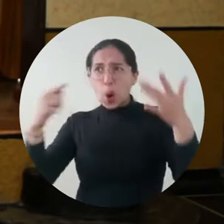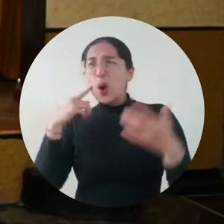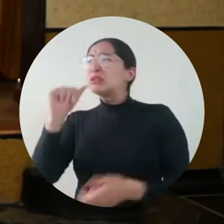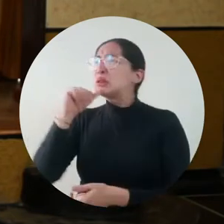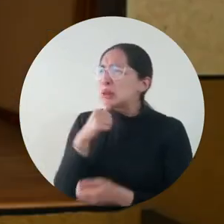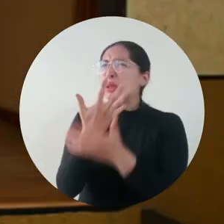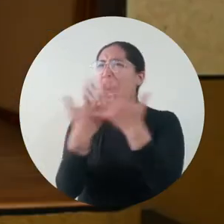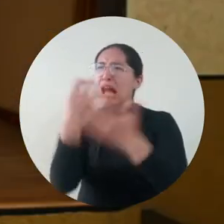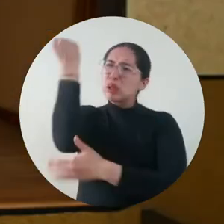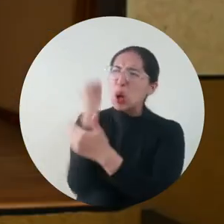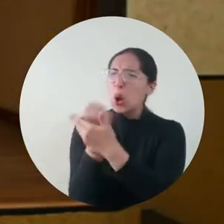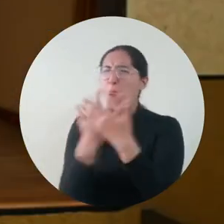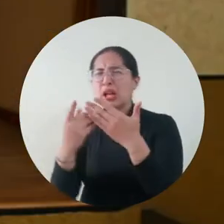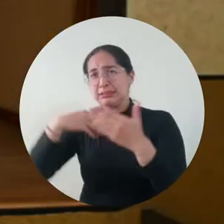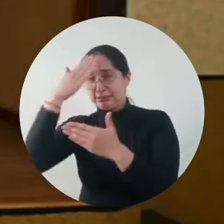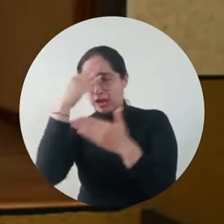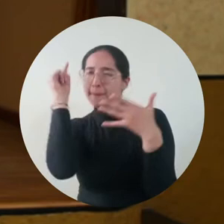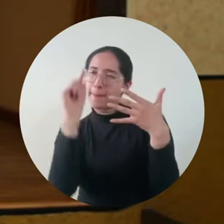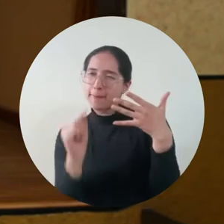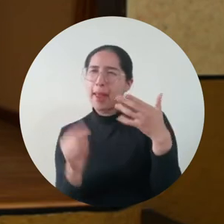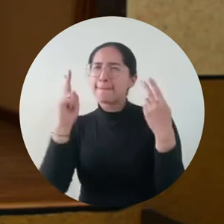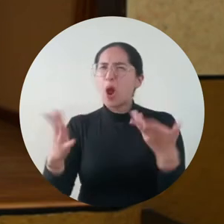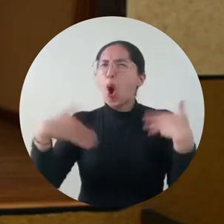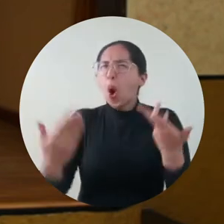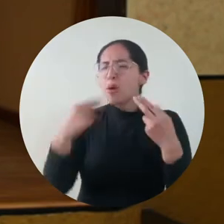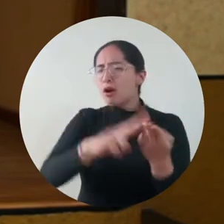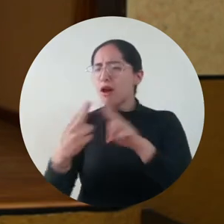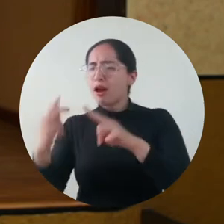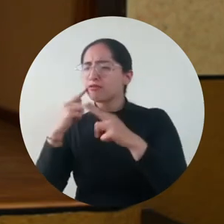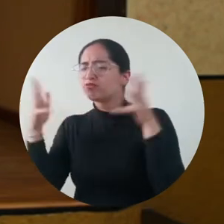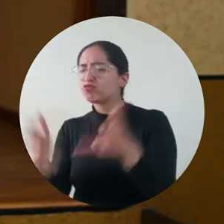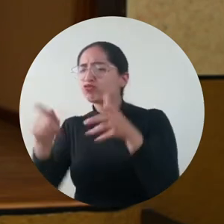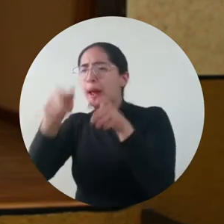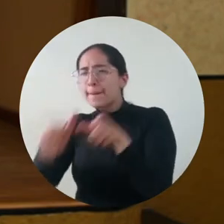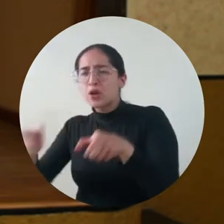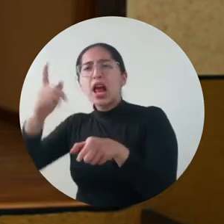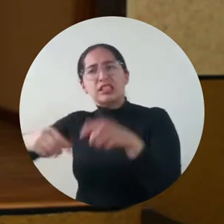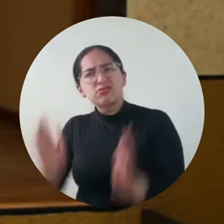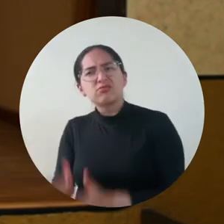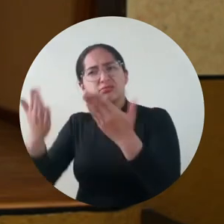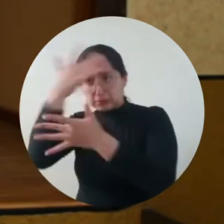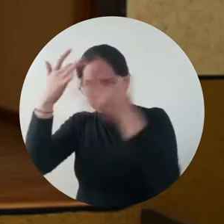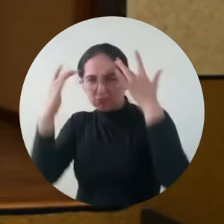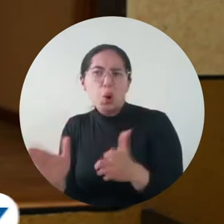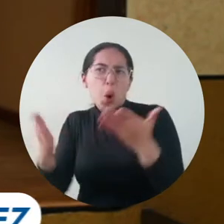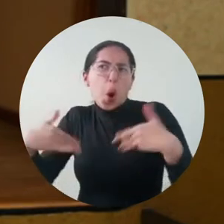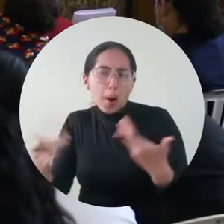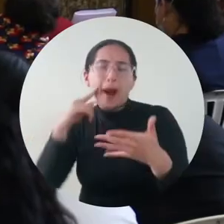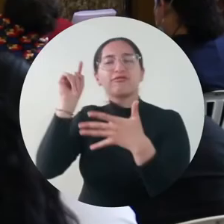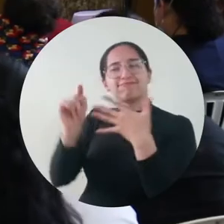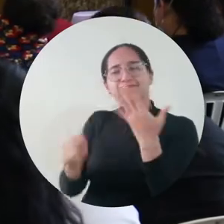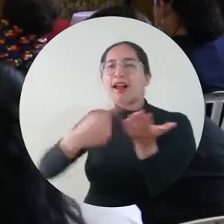crisis, qué es trauma y sobre todo qué habilidades debe tener un facilitador en salud mental para intervenir a personas con ATCO que requieran una intervención en